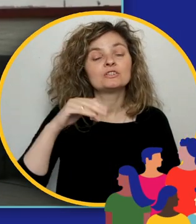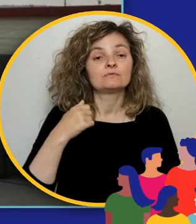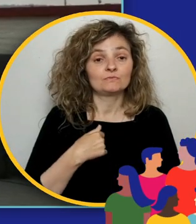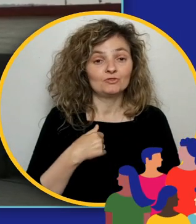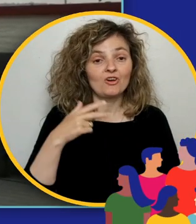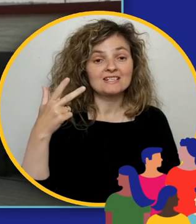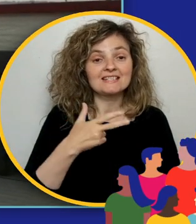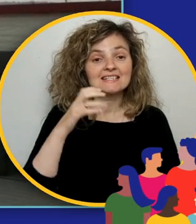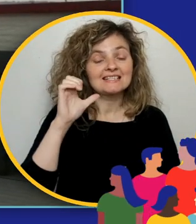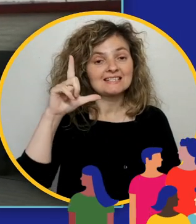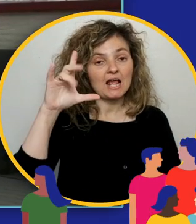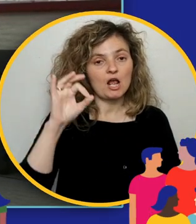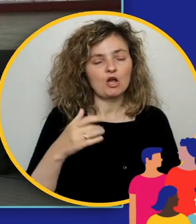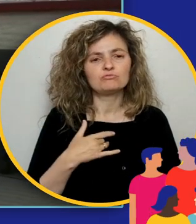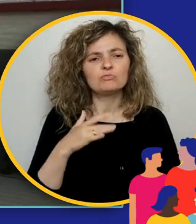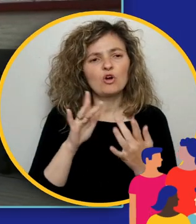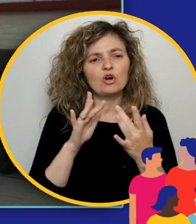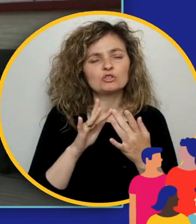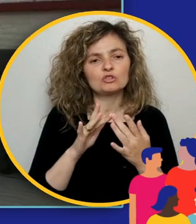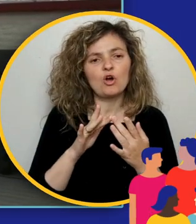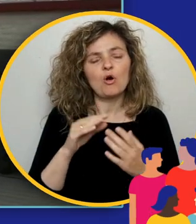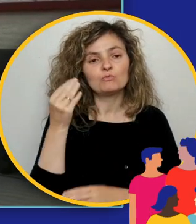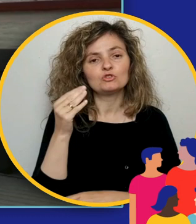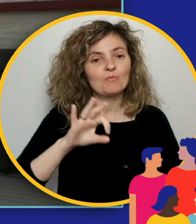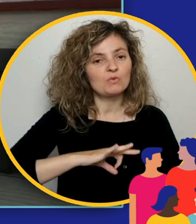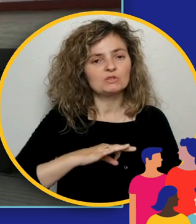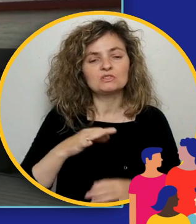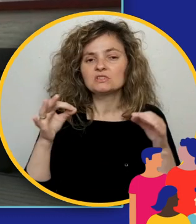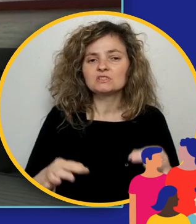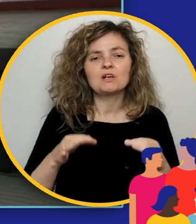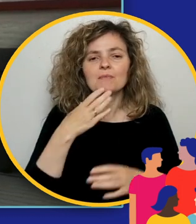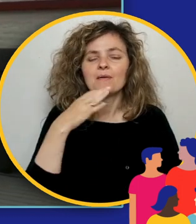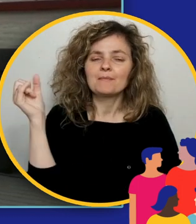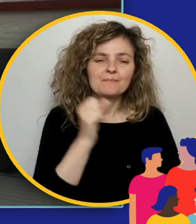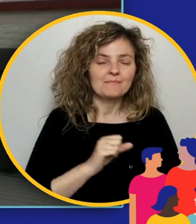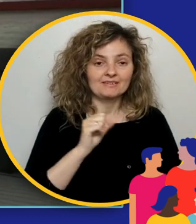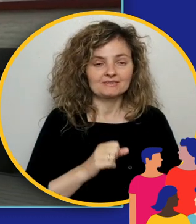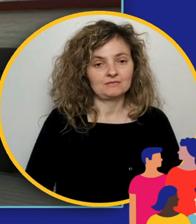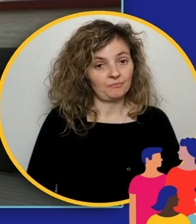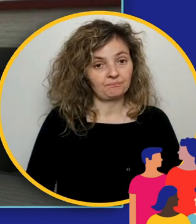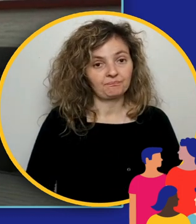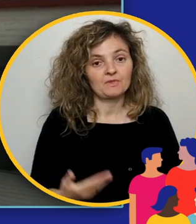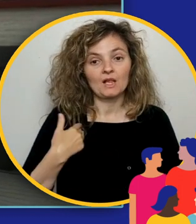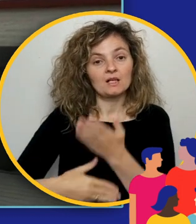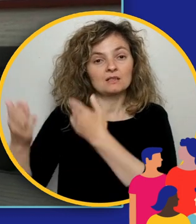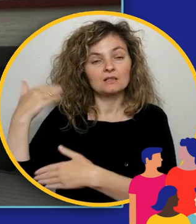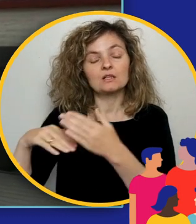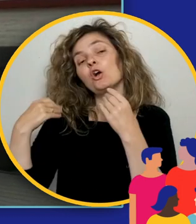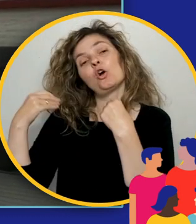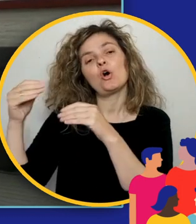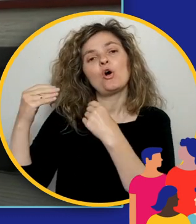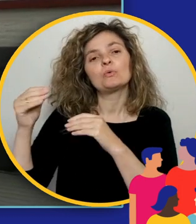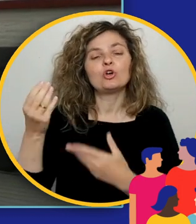Hola, soy Chelo. Mi conexión con el Museo de Pontevedra ha sido siempre maravillosa. En mi